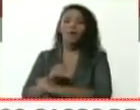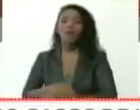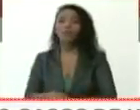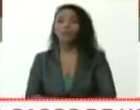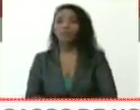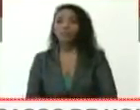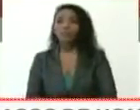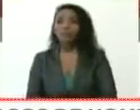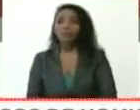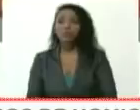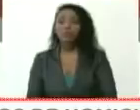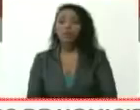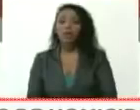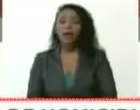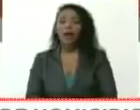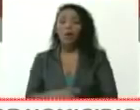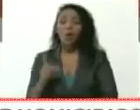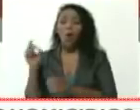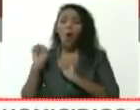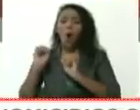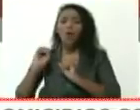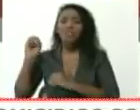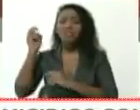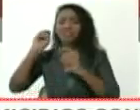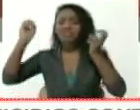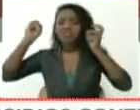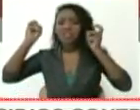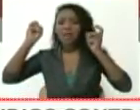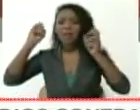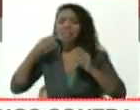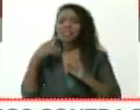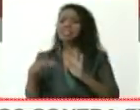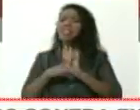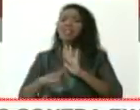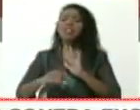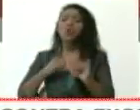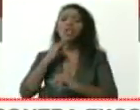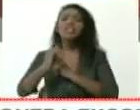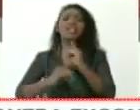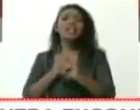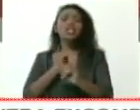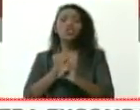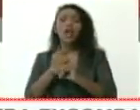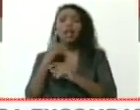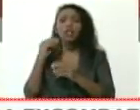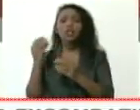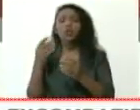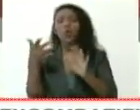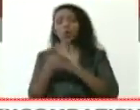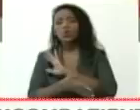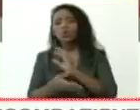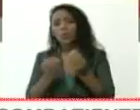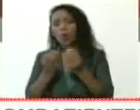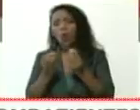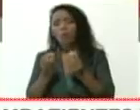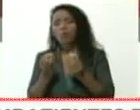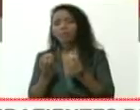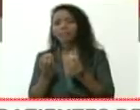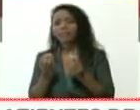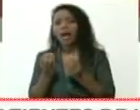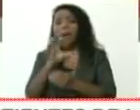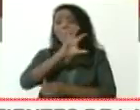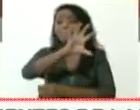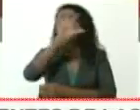el bloqueo, esas cosas que ellos llaman, bueno, el derecho internacional lo califica en medidas coercitivas unilaterales, pero los países